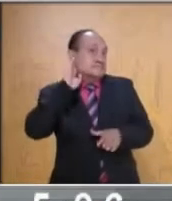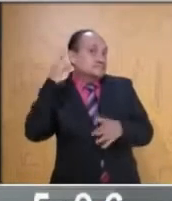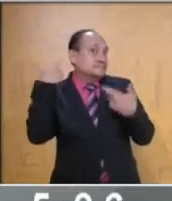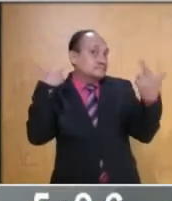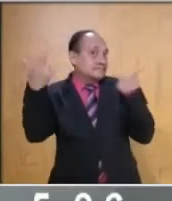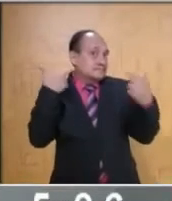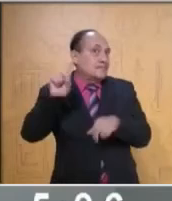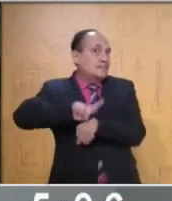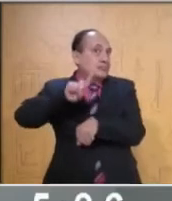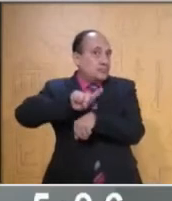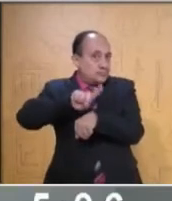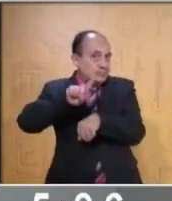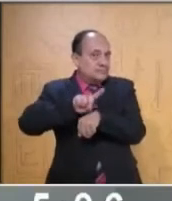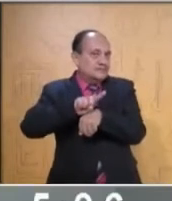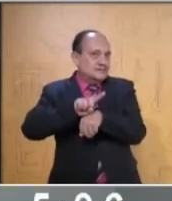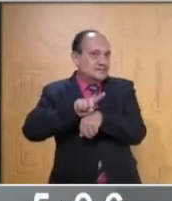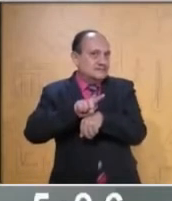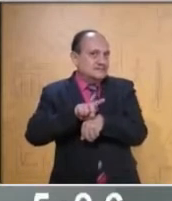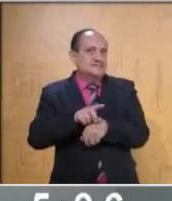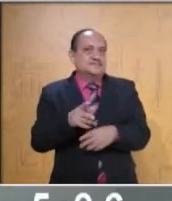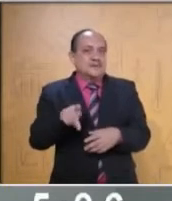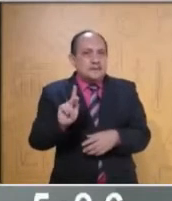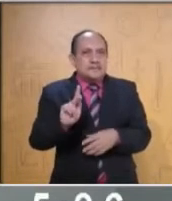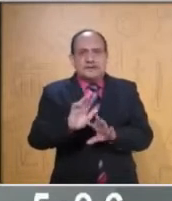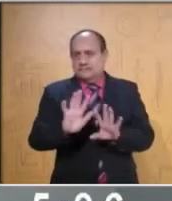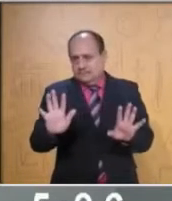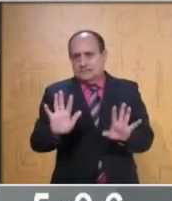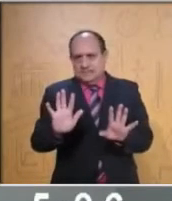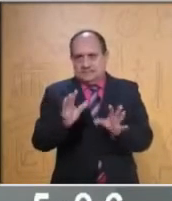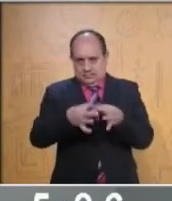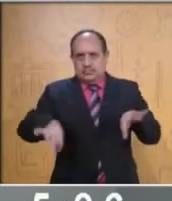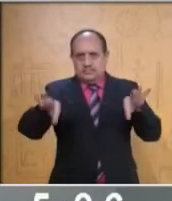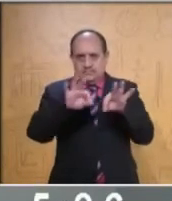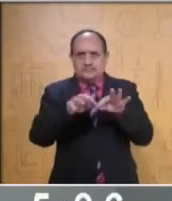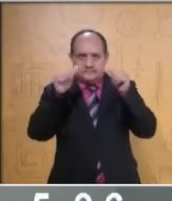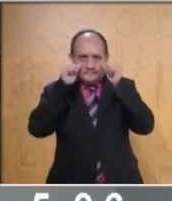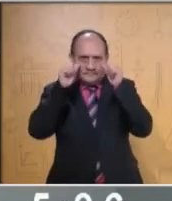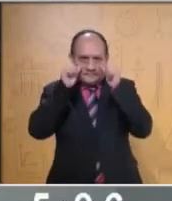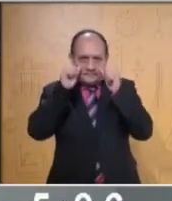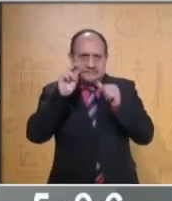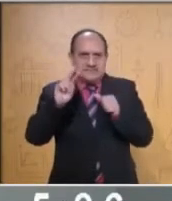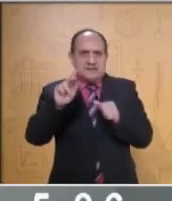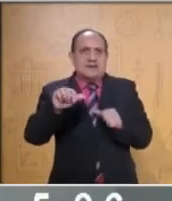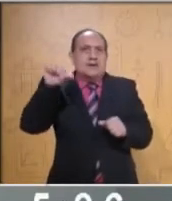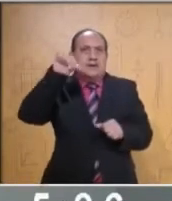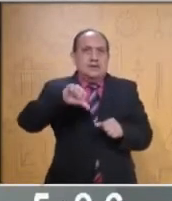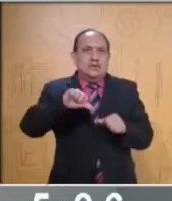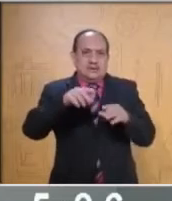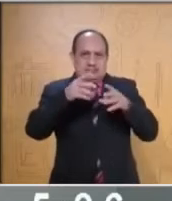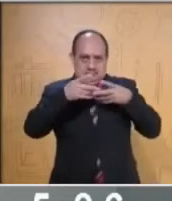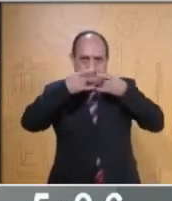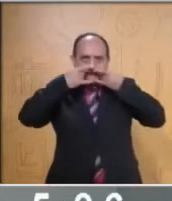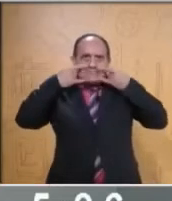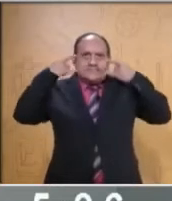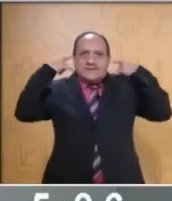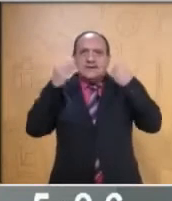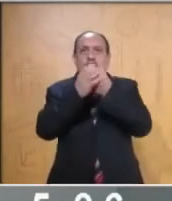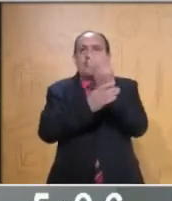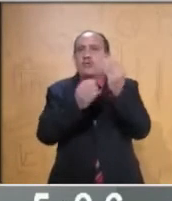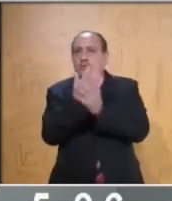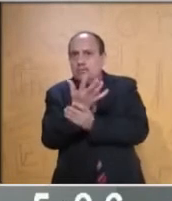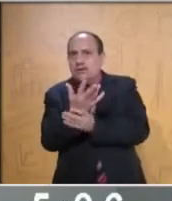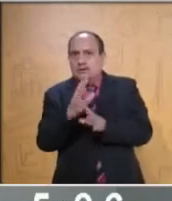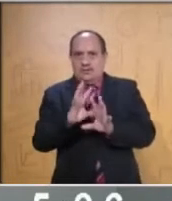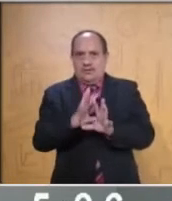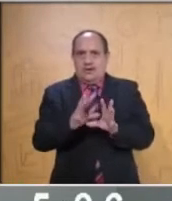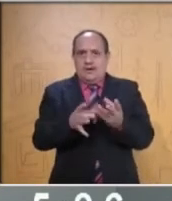todos los días lo mismo. Sin embargo, no está de más. Ustedes vieron que el día de hoy llegué con mi cubrebocas y mis guantes, los cuales